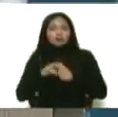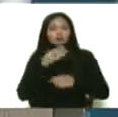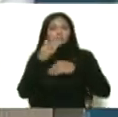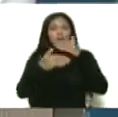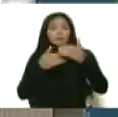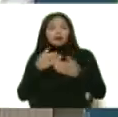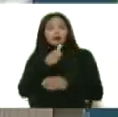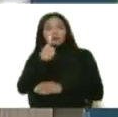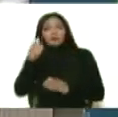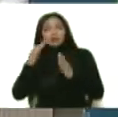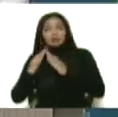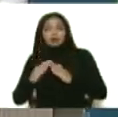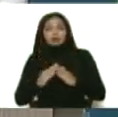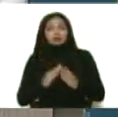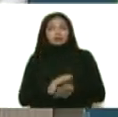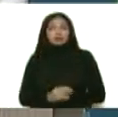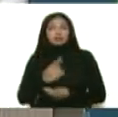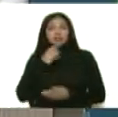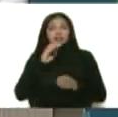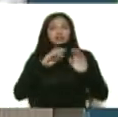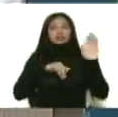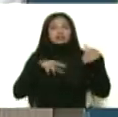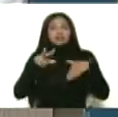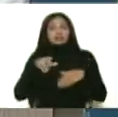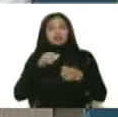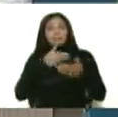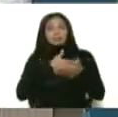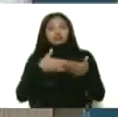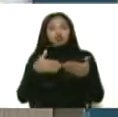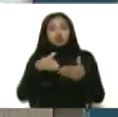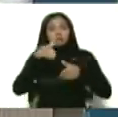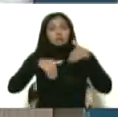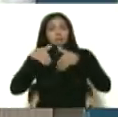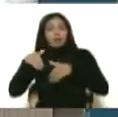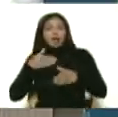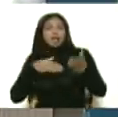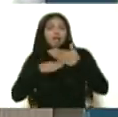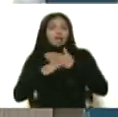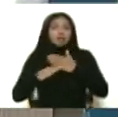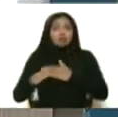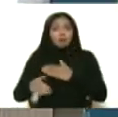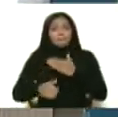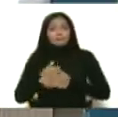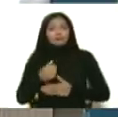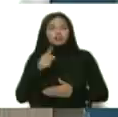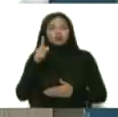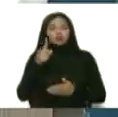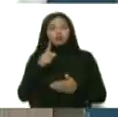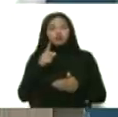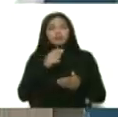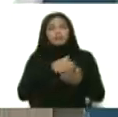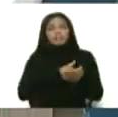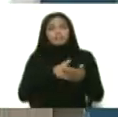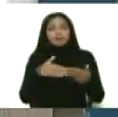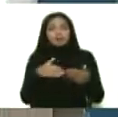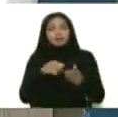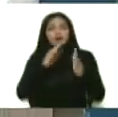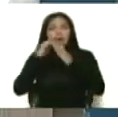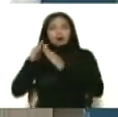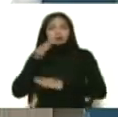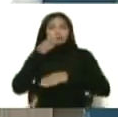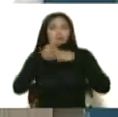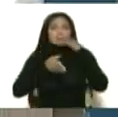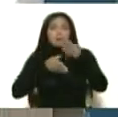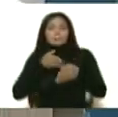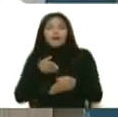Está bien que no mencione que hemos hecho 17 millones de encuestas, está bien que no mencione que hemos ido a más de un centenar de miles de viviendas a